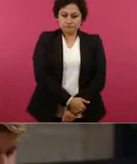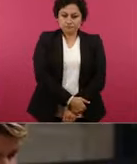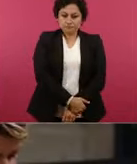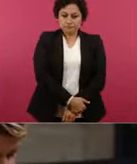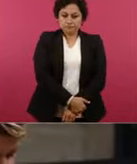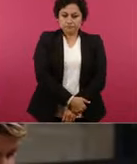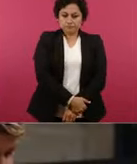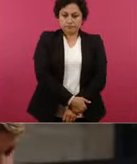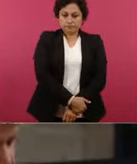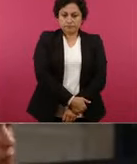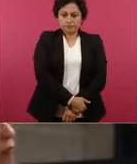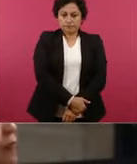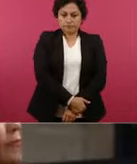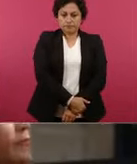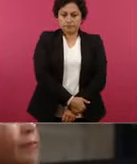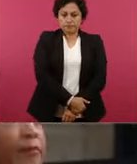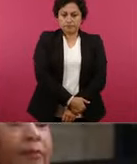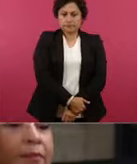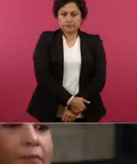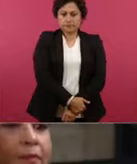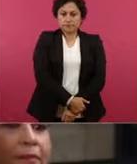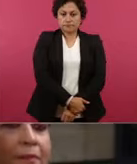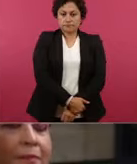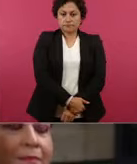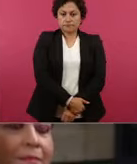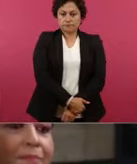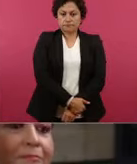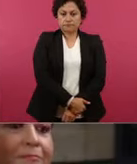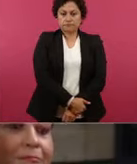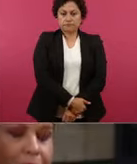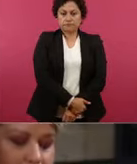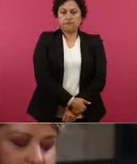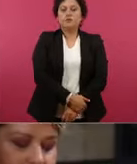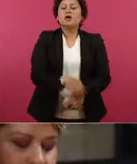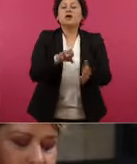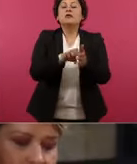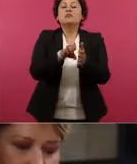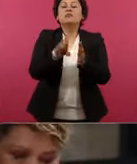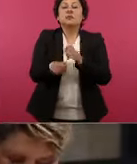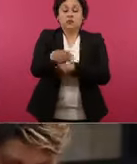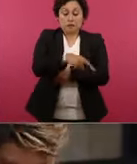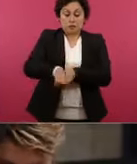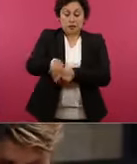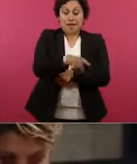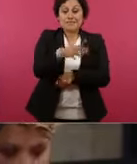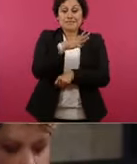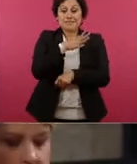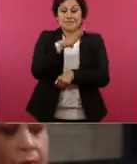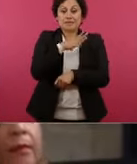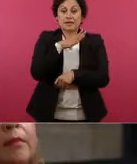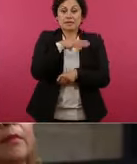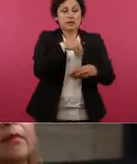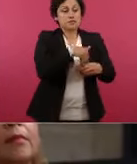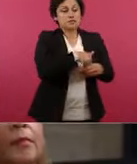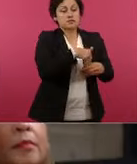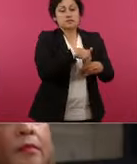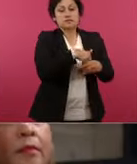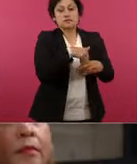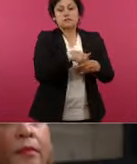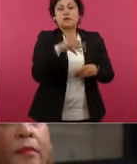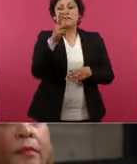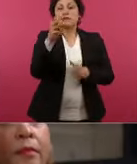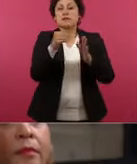canonquías. Una de ellas es que tienen un fondo de 3,000 millones de